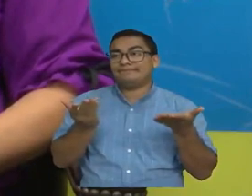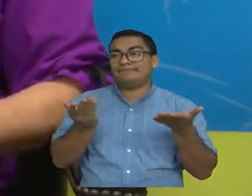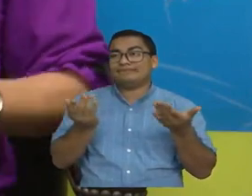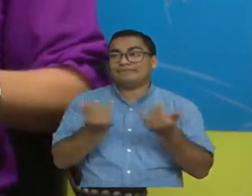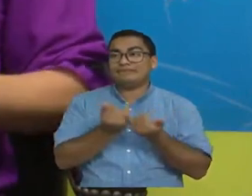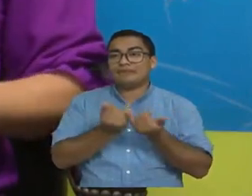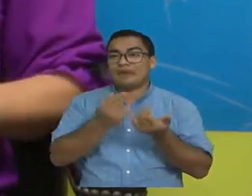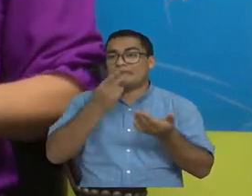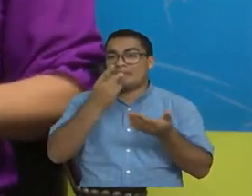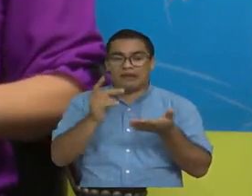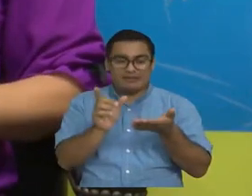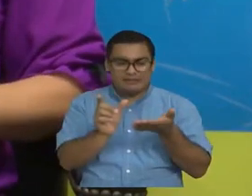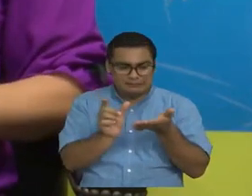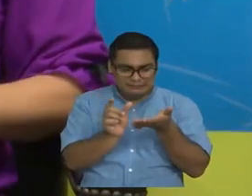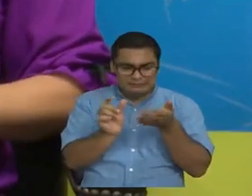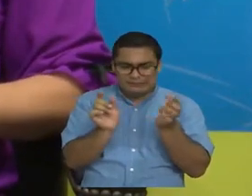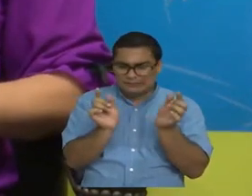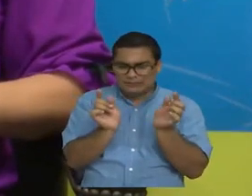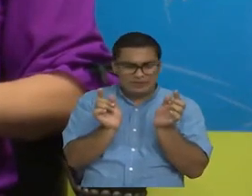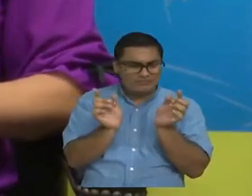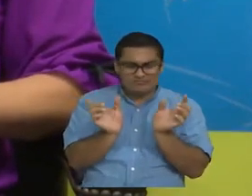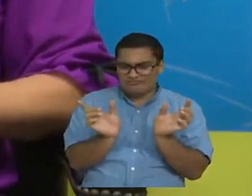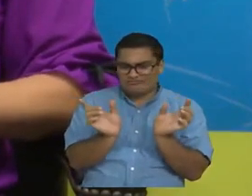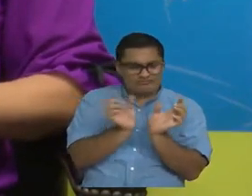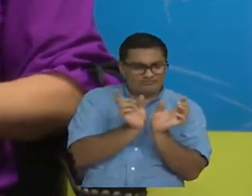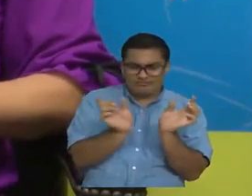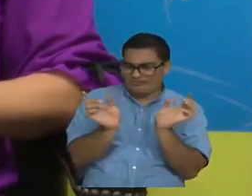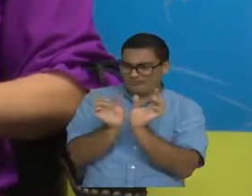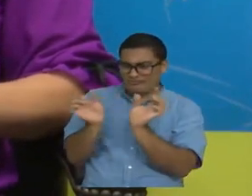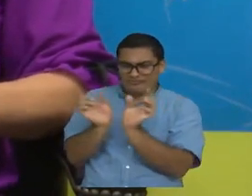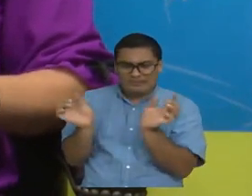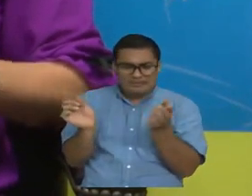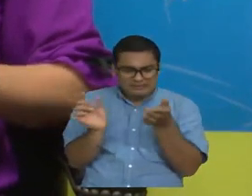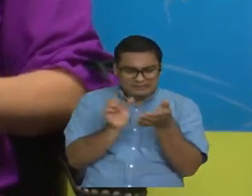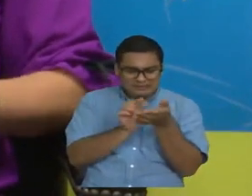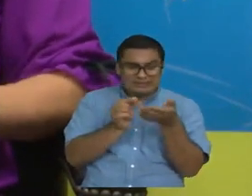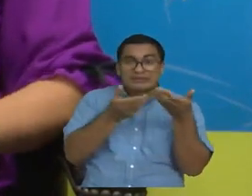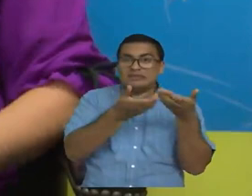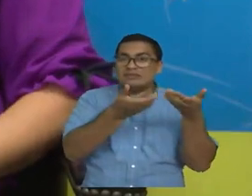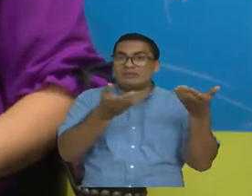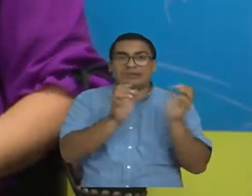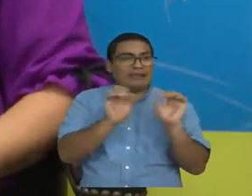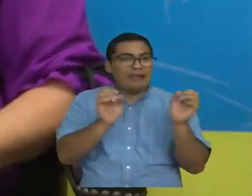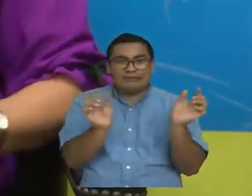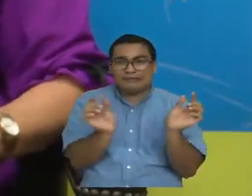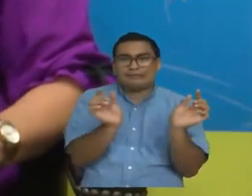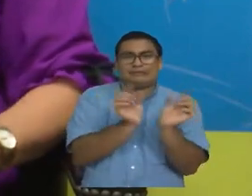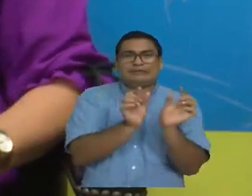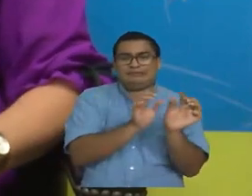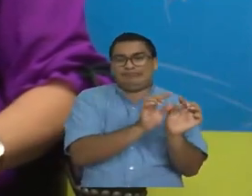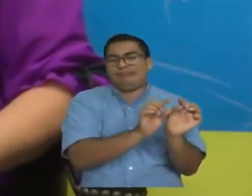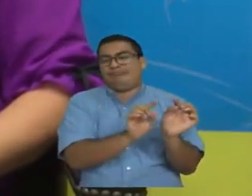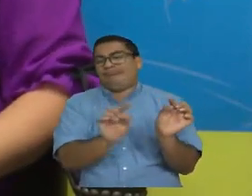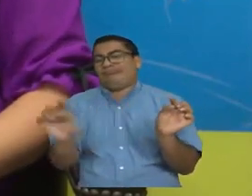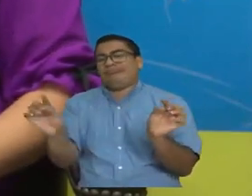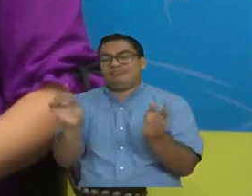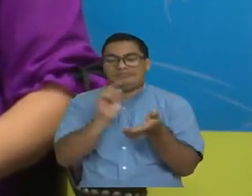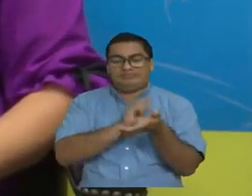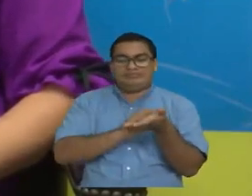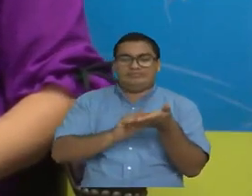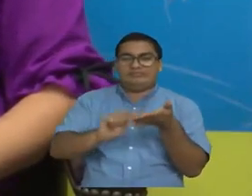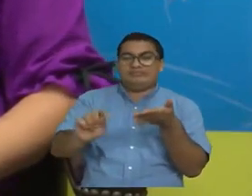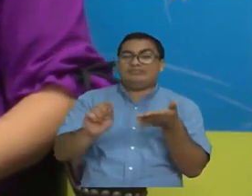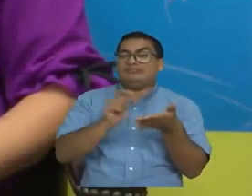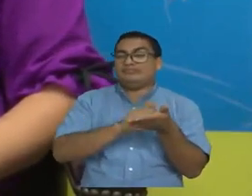pegadito, todas las palabras van juntas, todas las letras van juntas, no hay separación entre palabras y palabras y hacen un solo texto